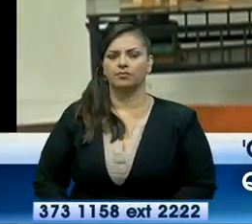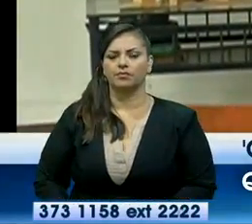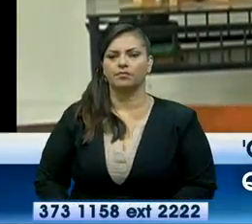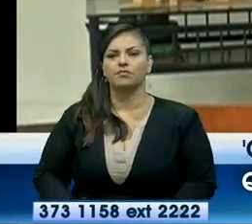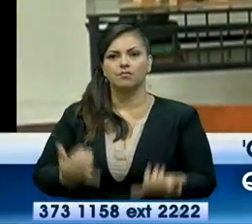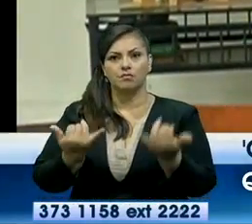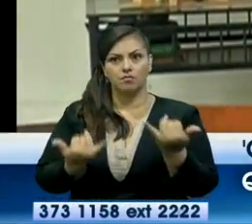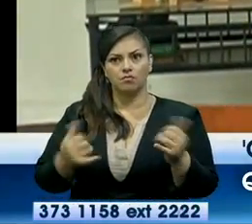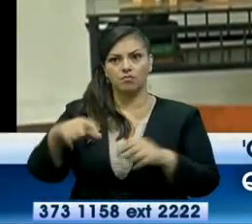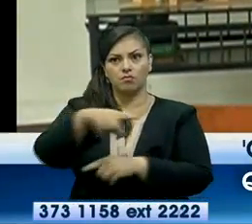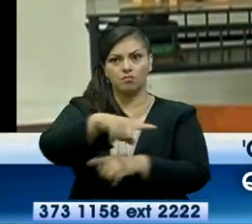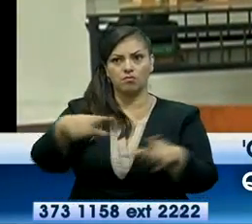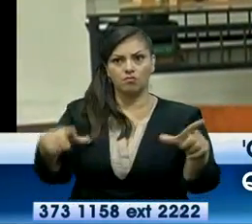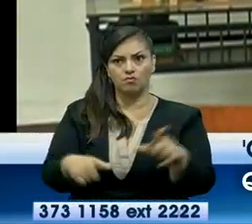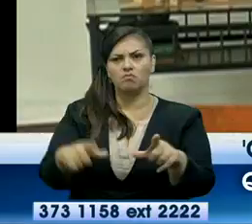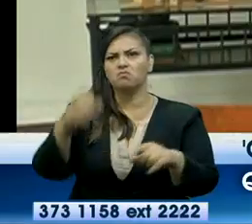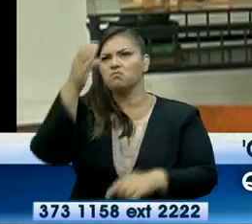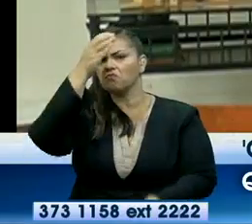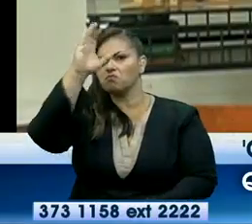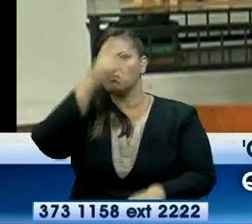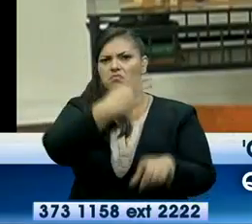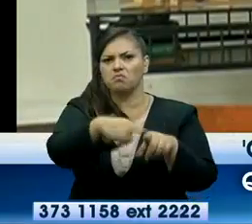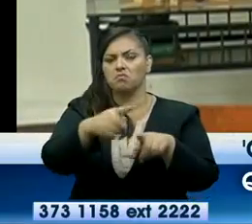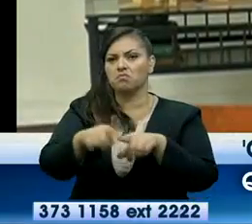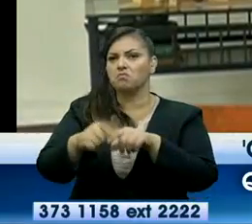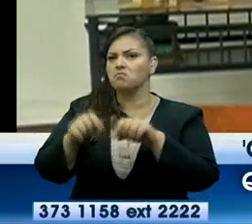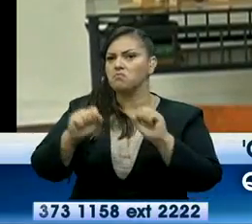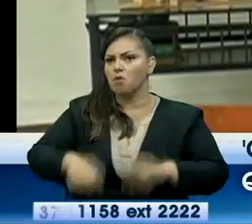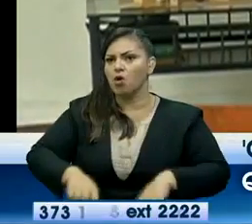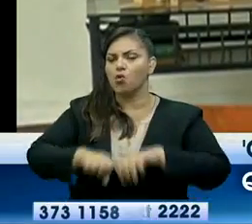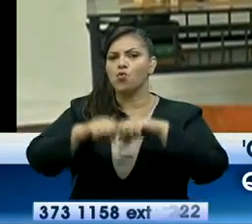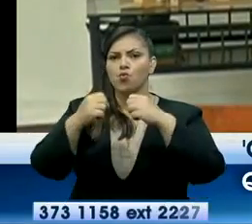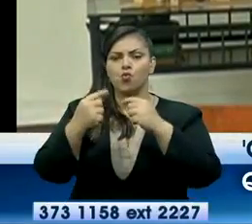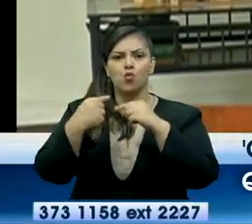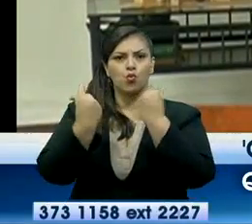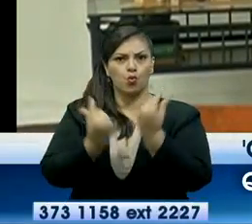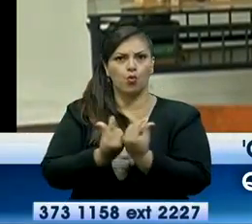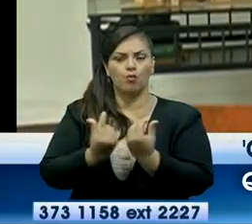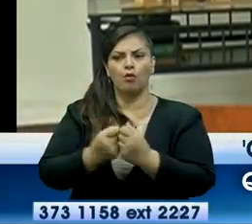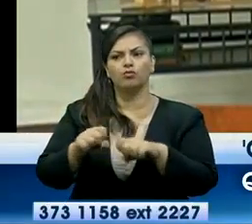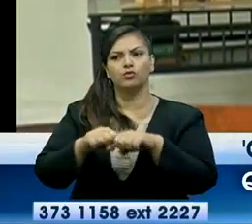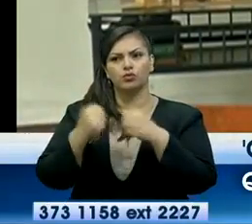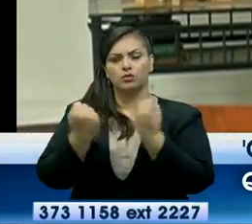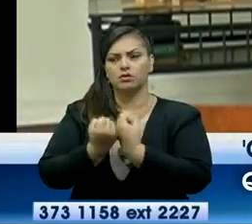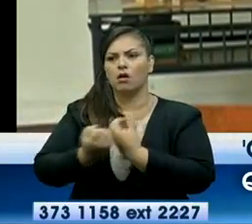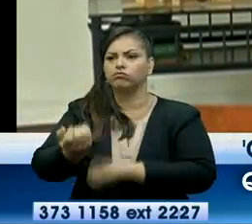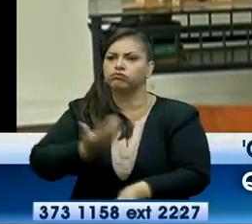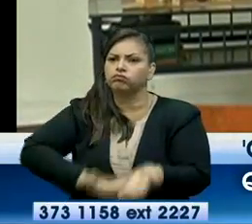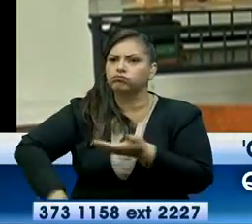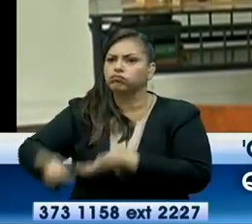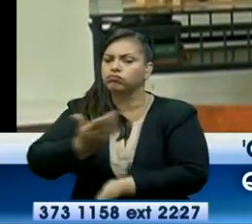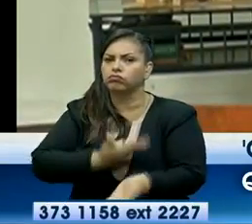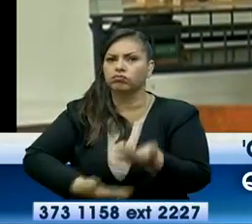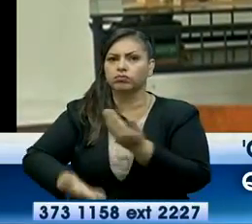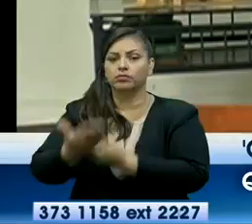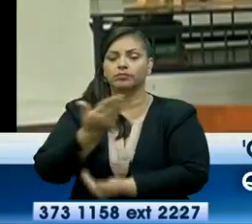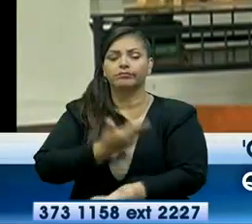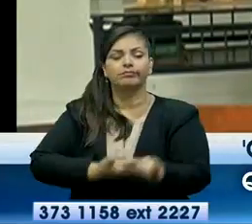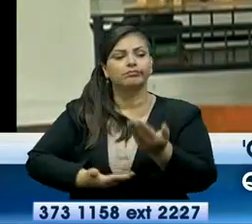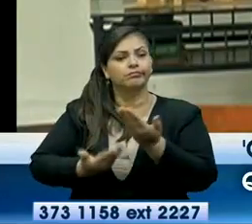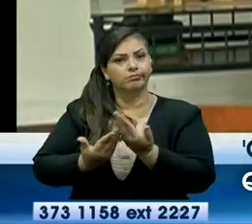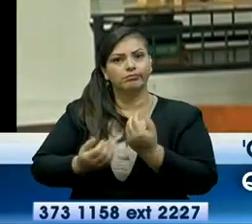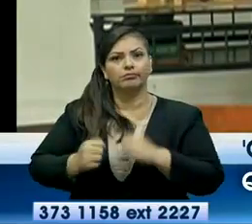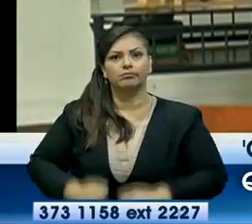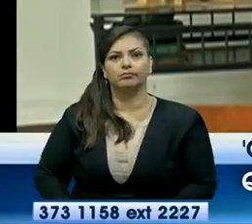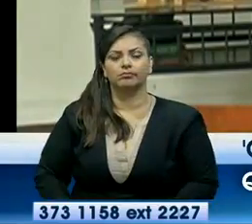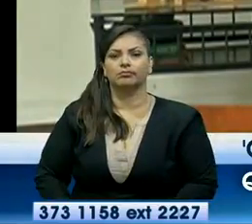es cuando hay esa movilización de grupos sociales y el cacao ha permitido desde hace aproximadamente unos